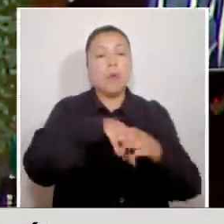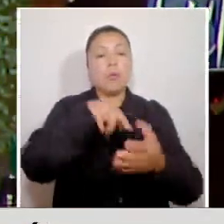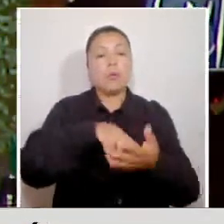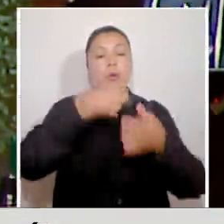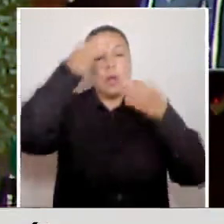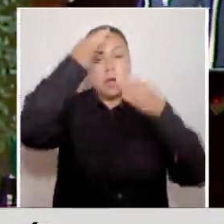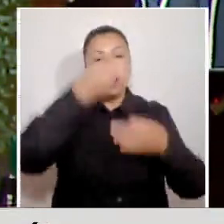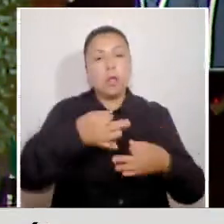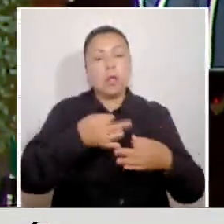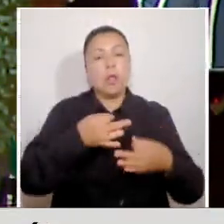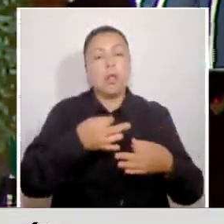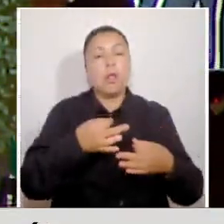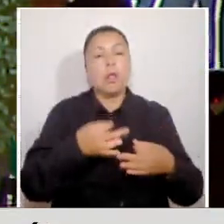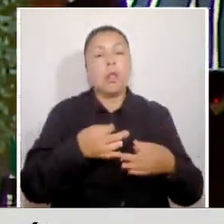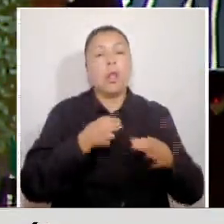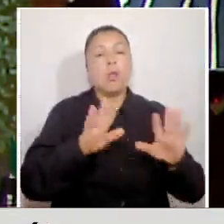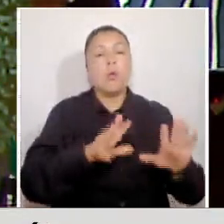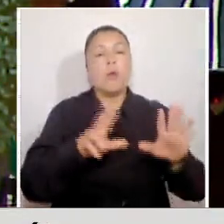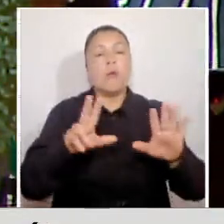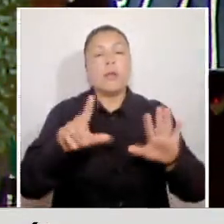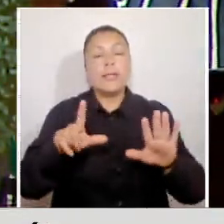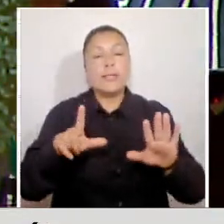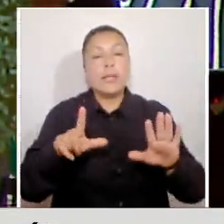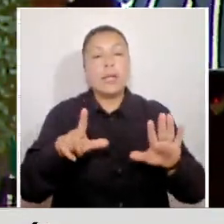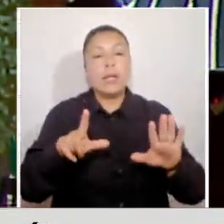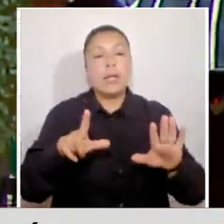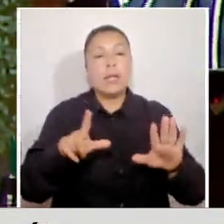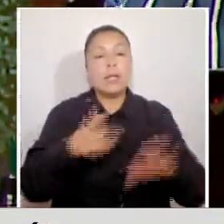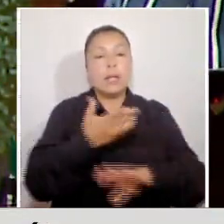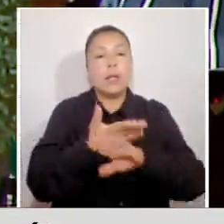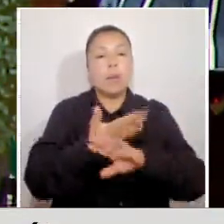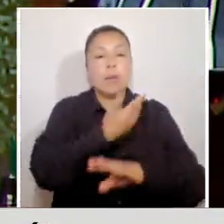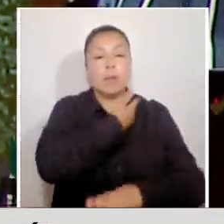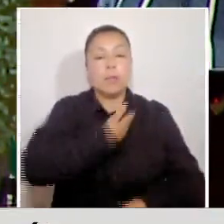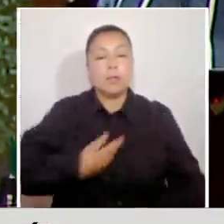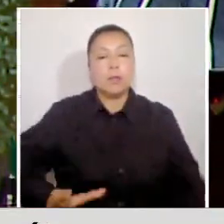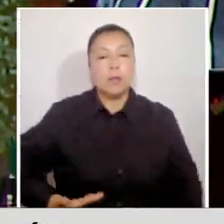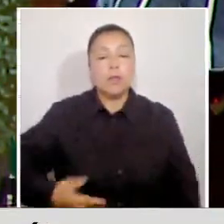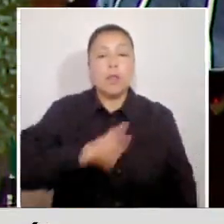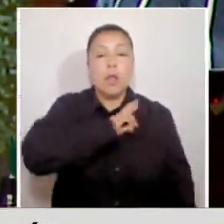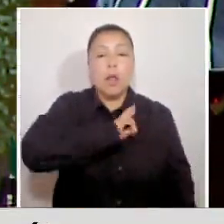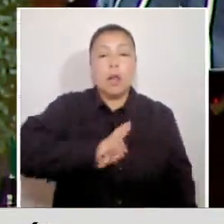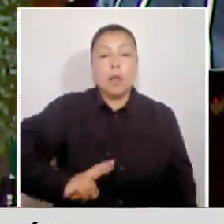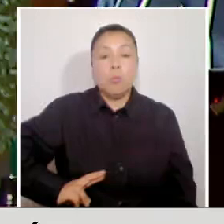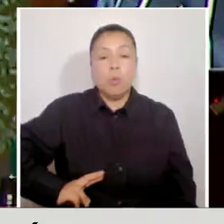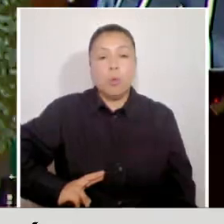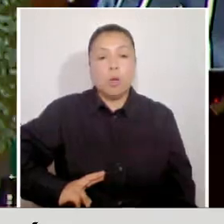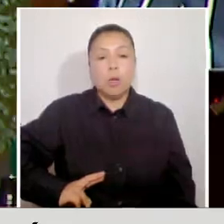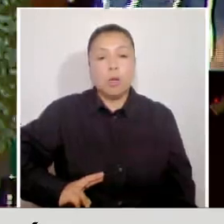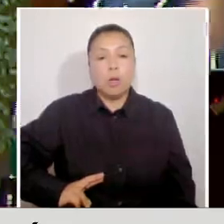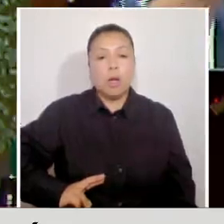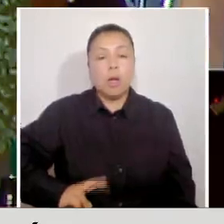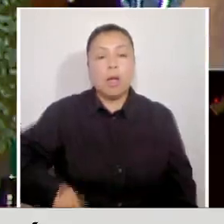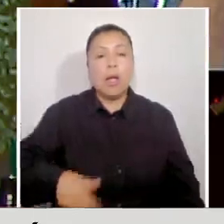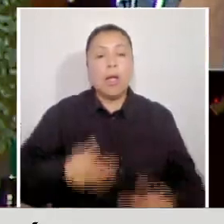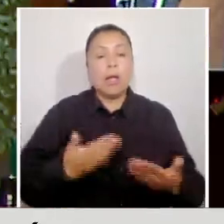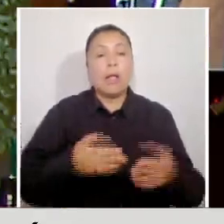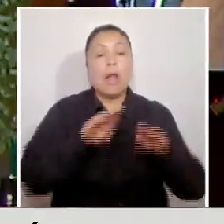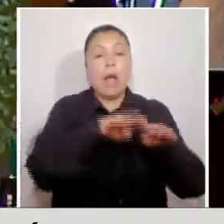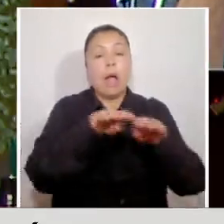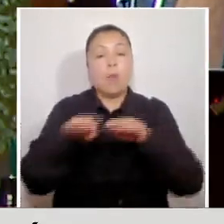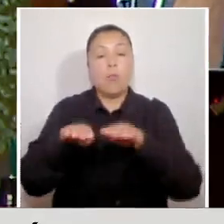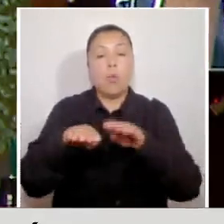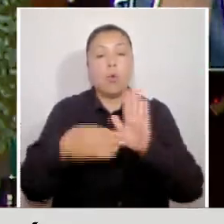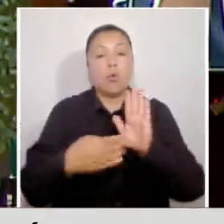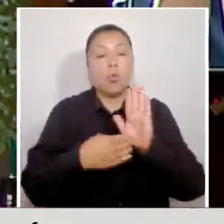aprobado que solicita a su excelencia el presidente de la república que otorgue patrocinio y haga presente la